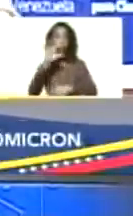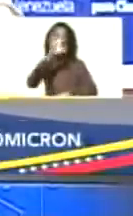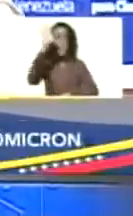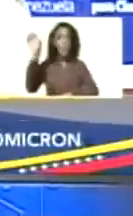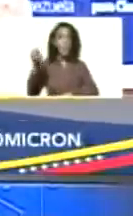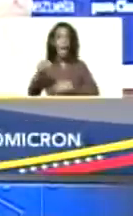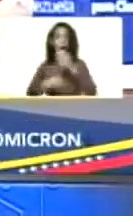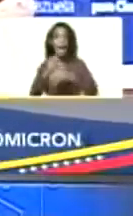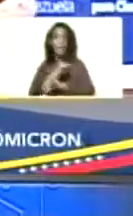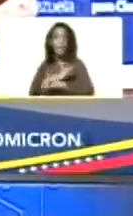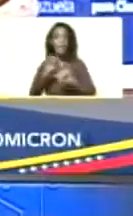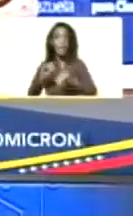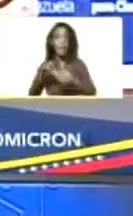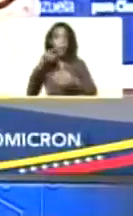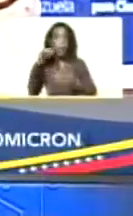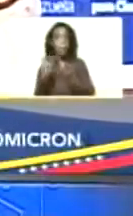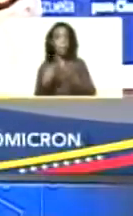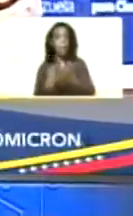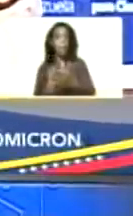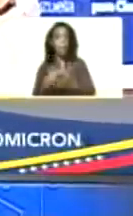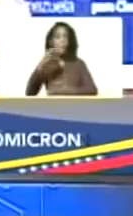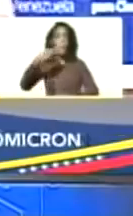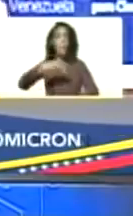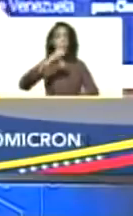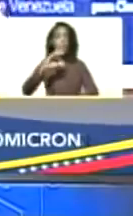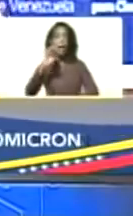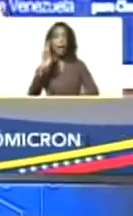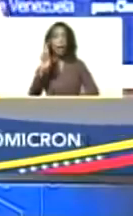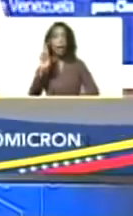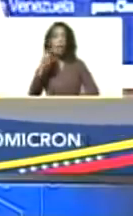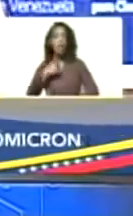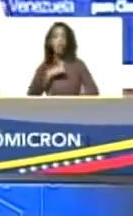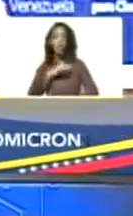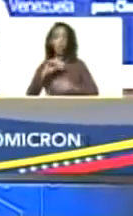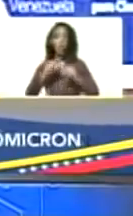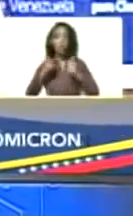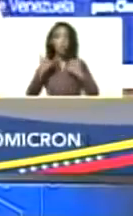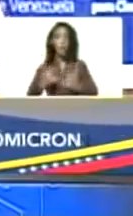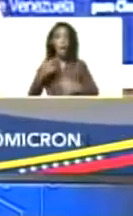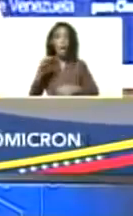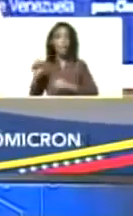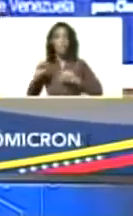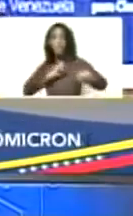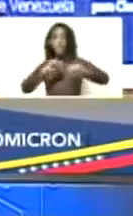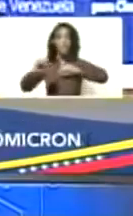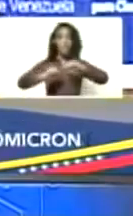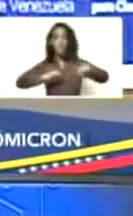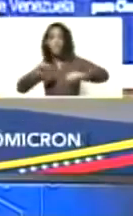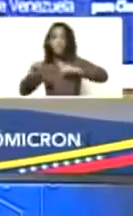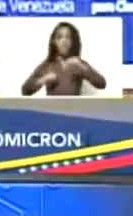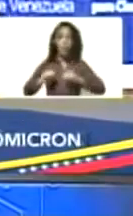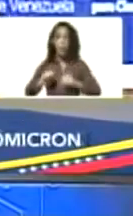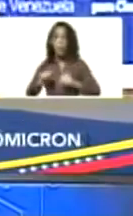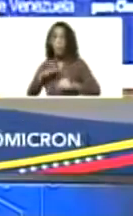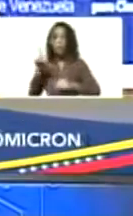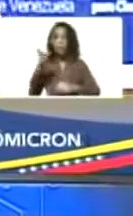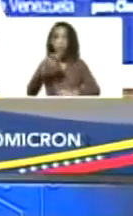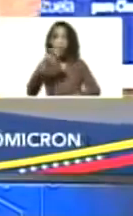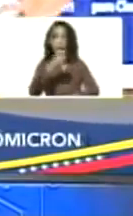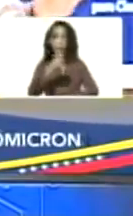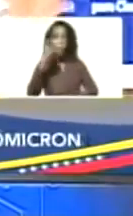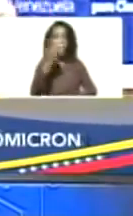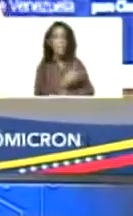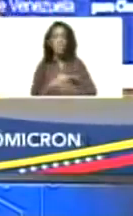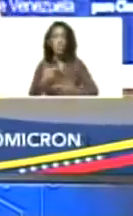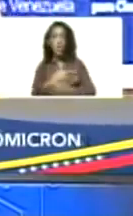tienden a acabarse las pruebas de PCR. Estamos inmediatamente moviéndonos para conseguir